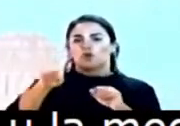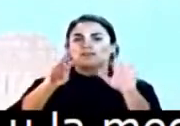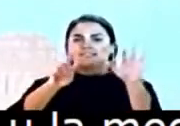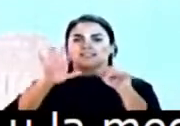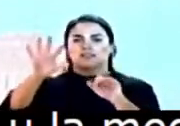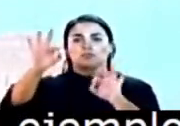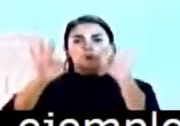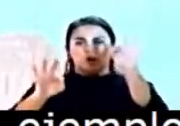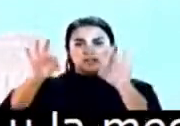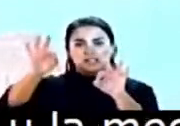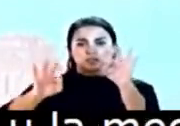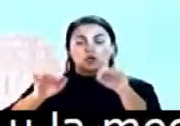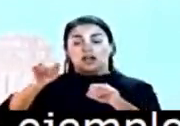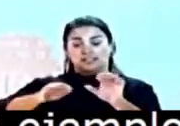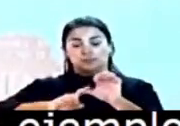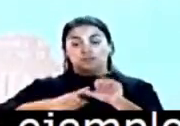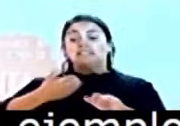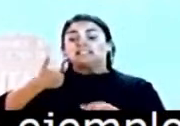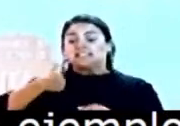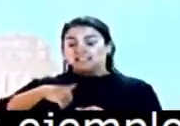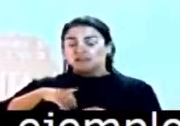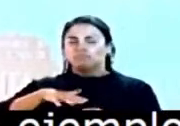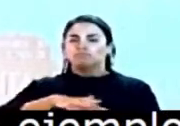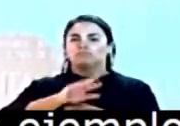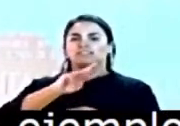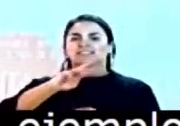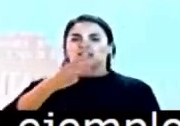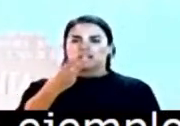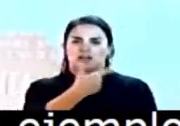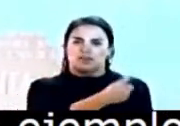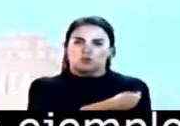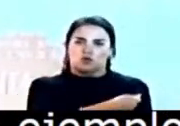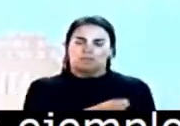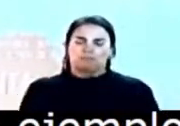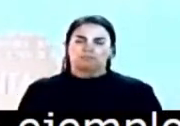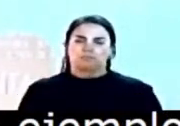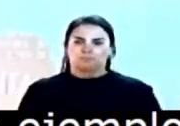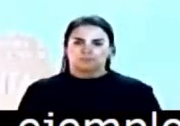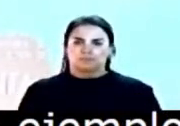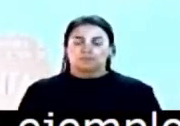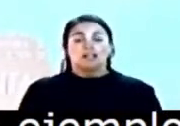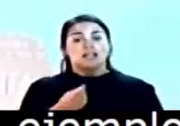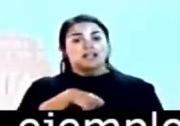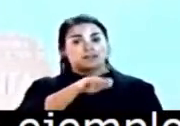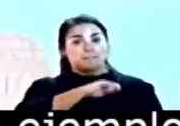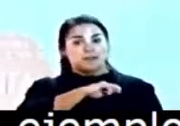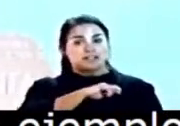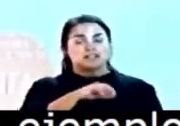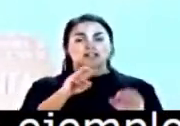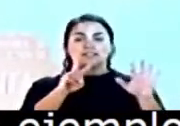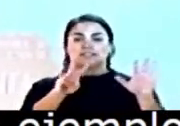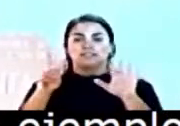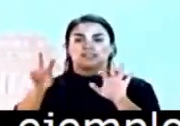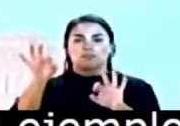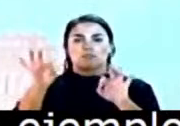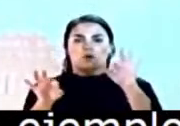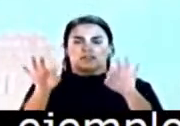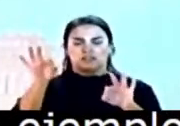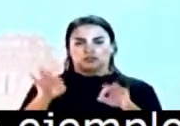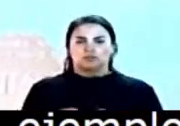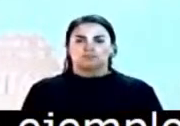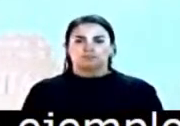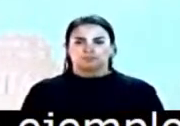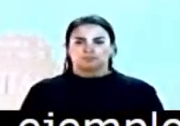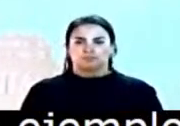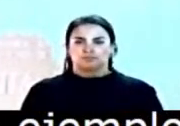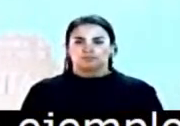85,75% en Extremadura ya tiene una tercera dosis. En España es el 77%.